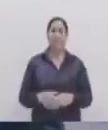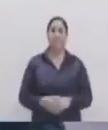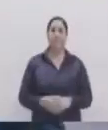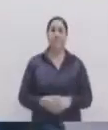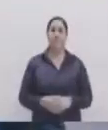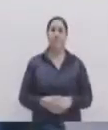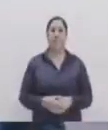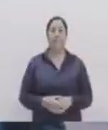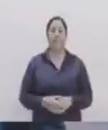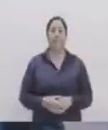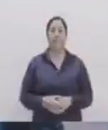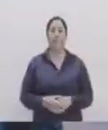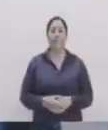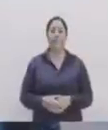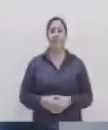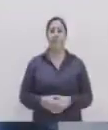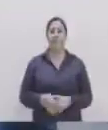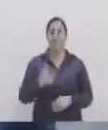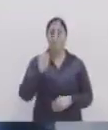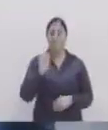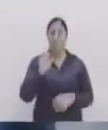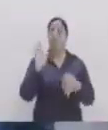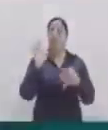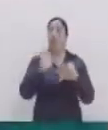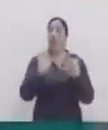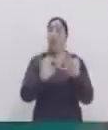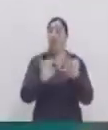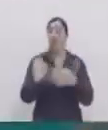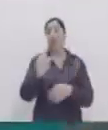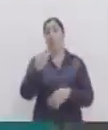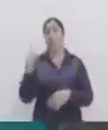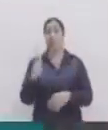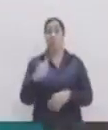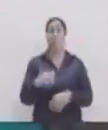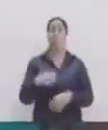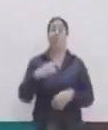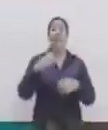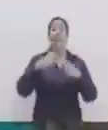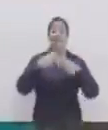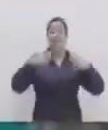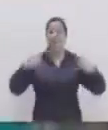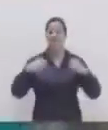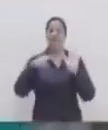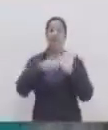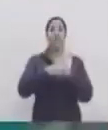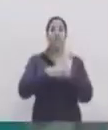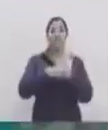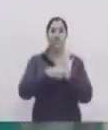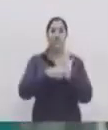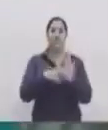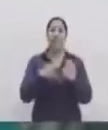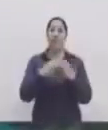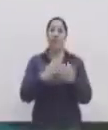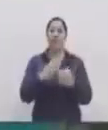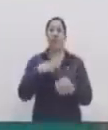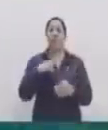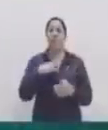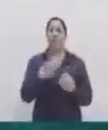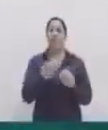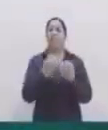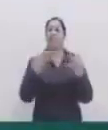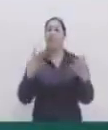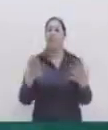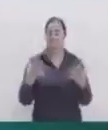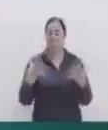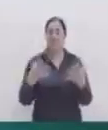regalar. ¿Estamos? Sí. Y los elementos electronegativos van a tener carga de valencia negativa,